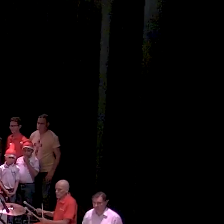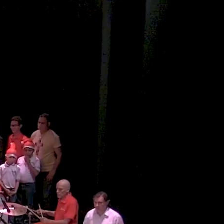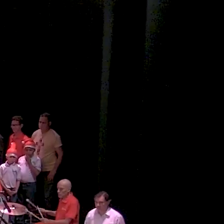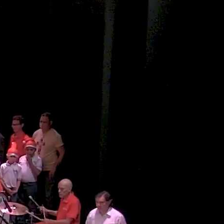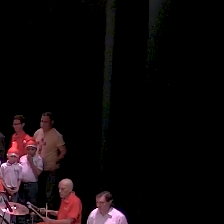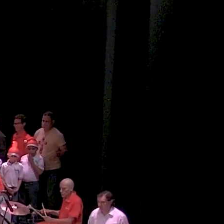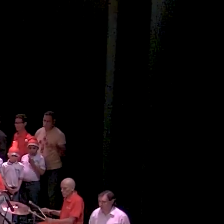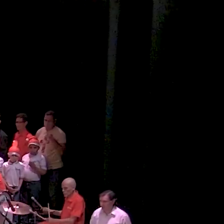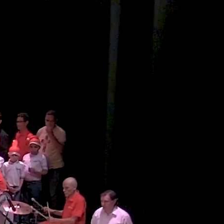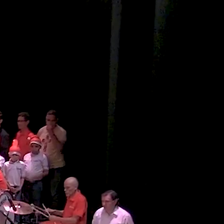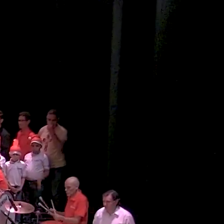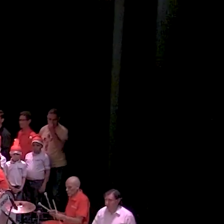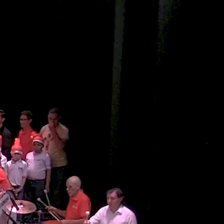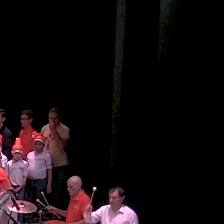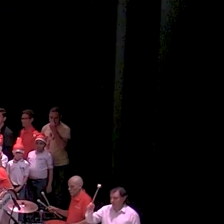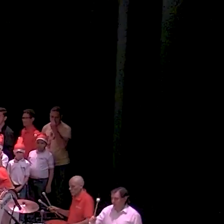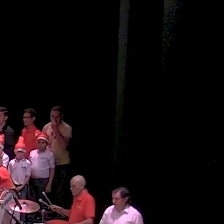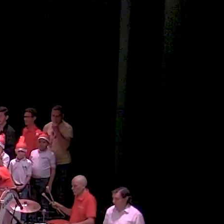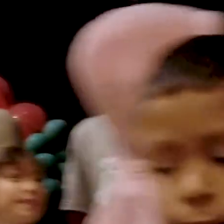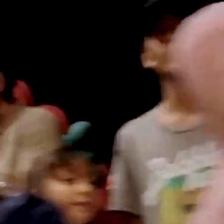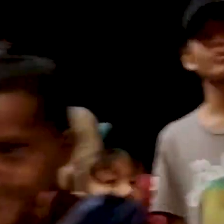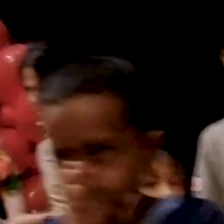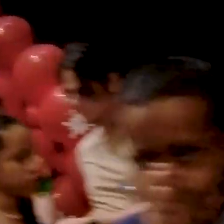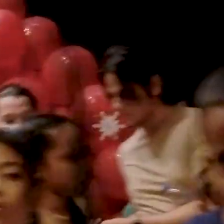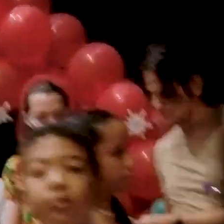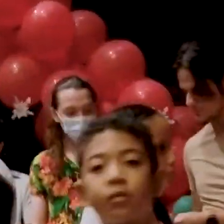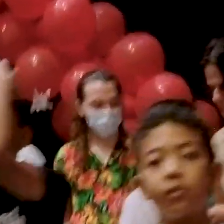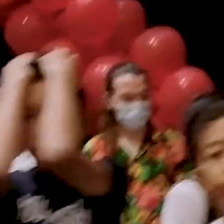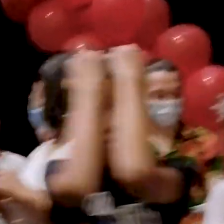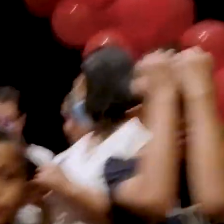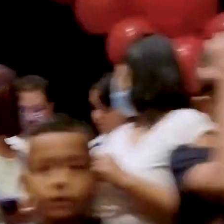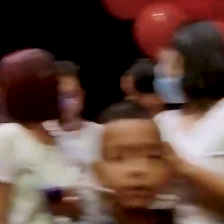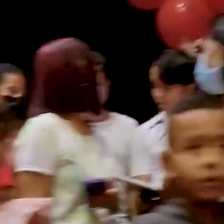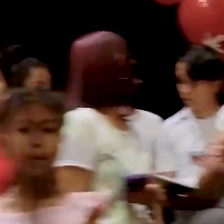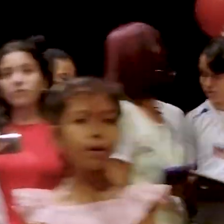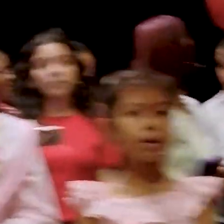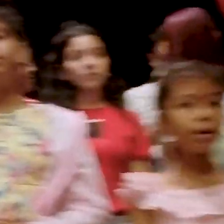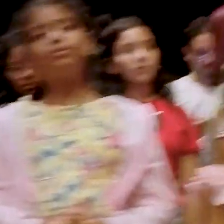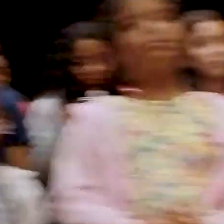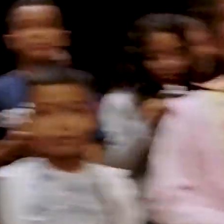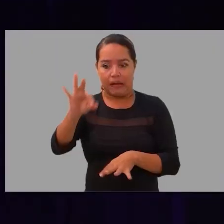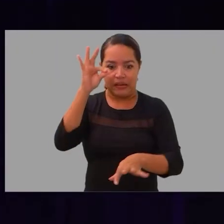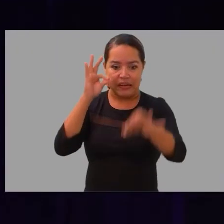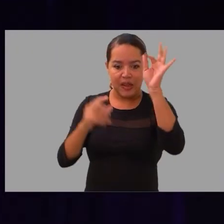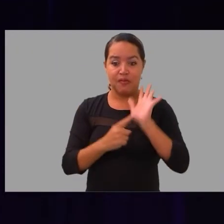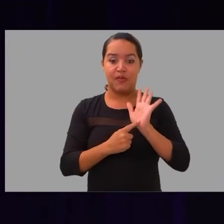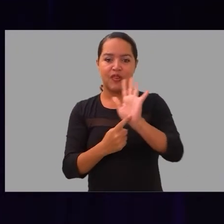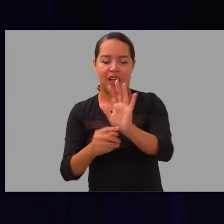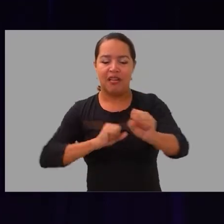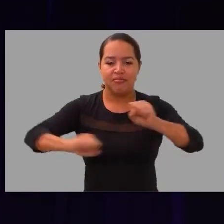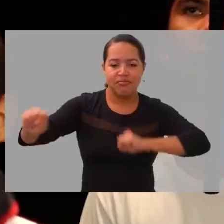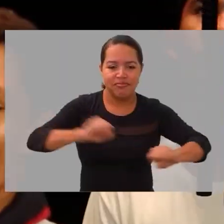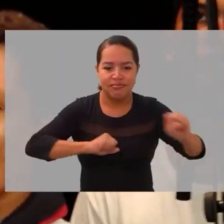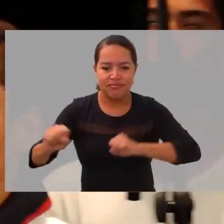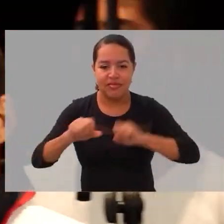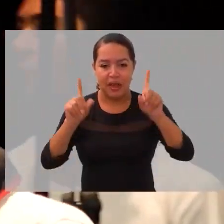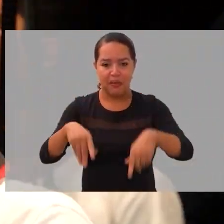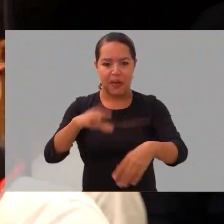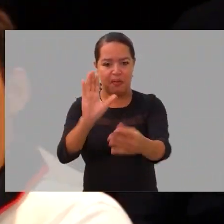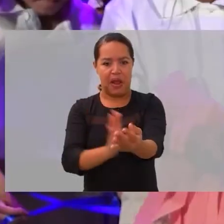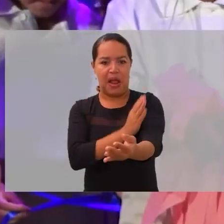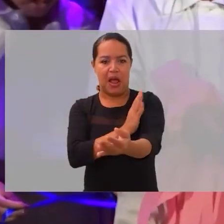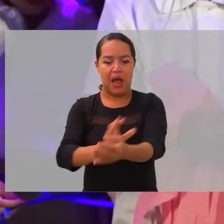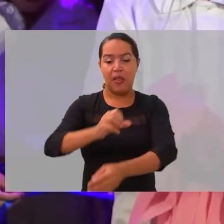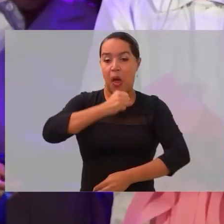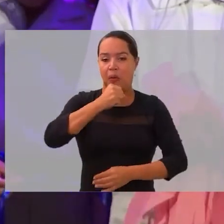es el resultado de los procesos de formación musical que permite a los alumnos sobresalientes demostrar sus aptitudes para el